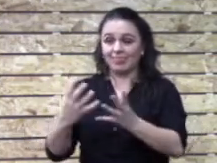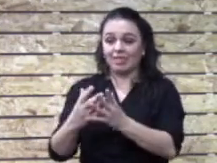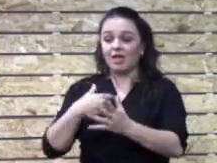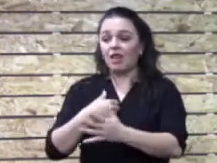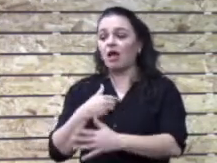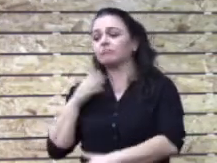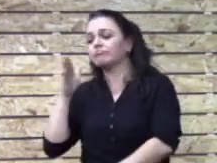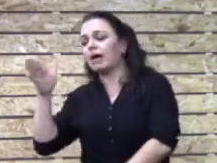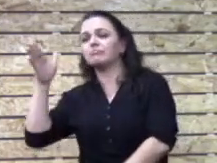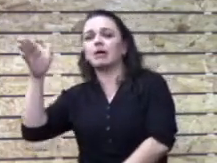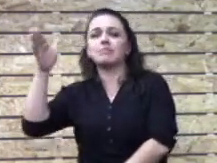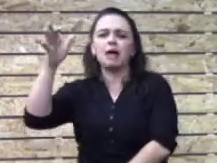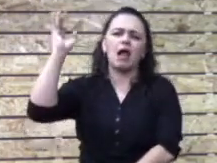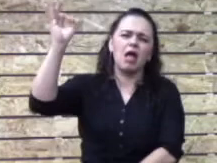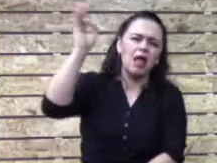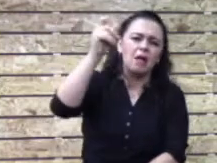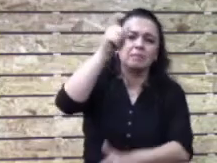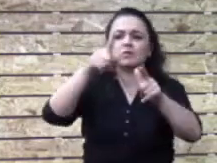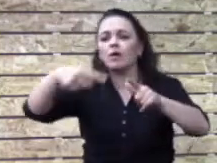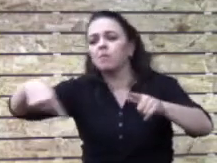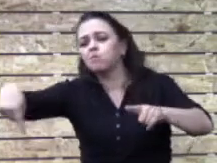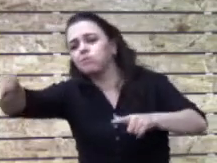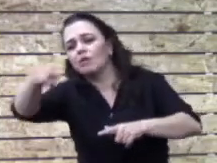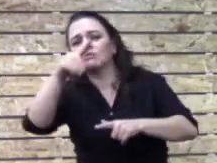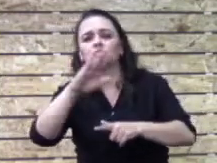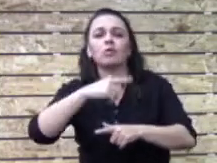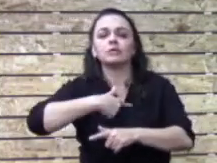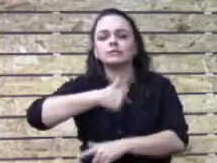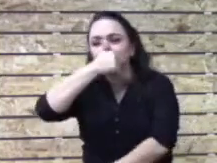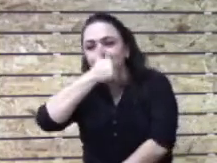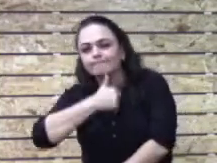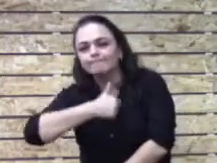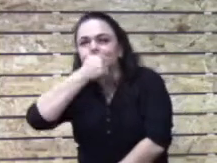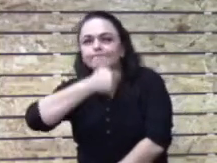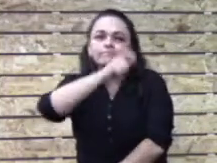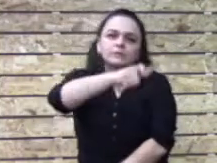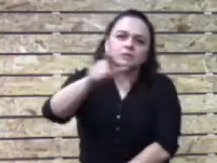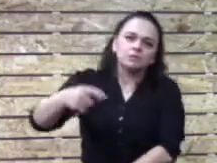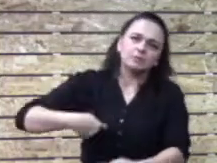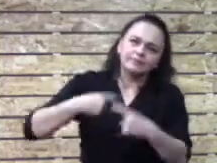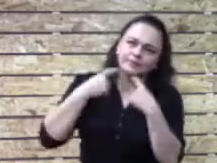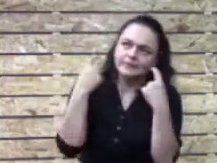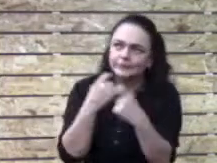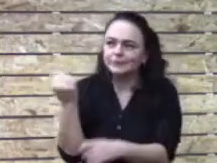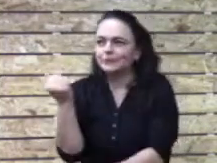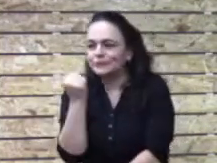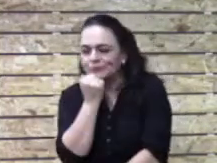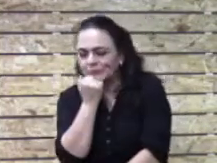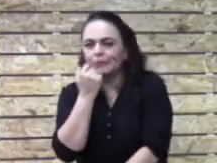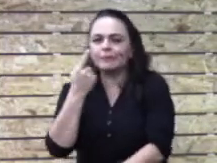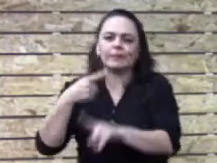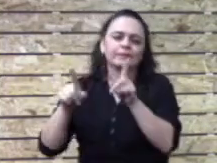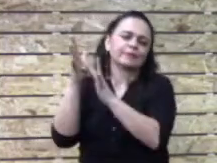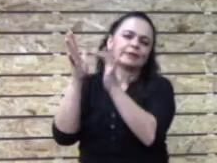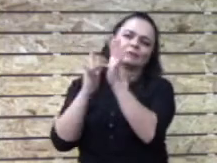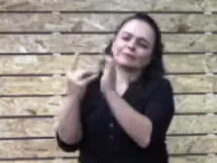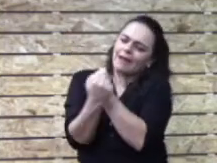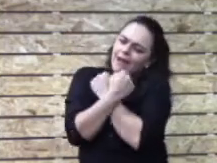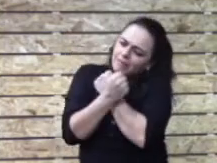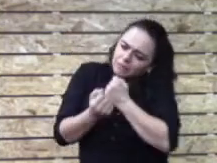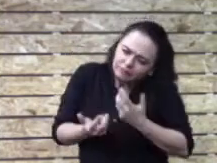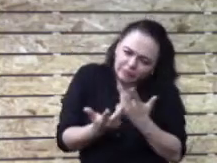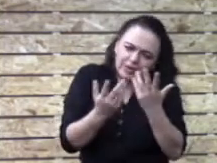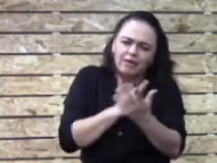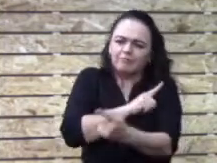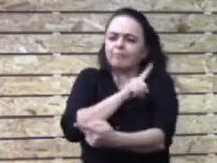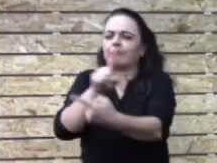yo, amarlos hasta dar su vida por ellos, subir a una cruz y entregar y llevar el pecado de todo su pueblo para